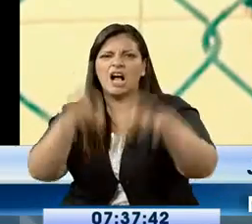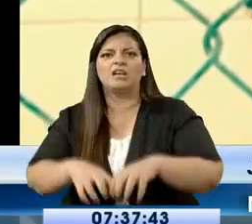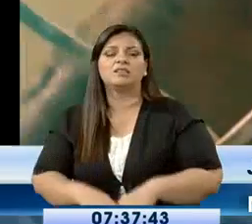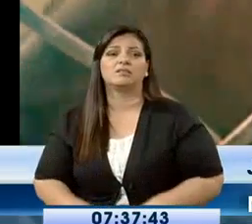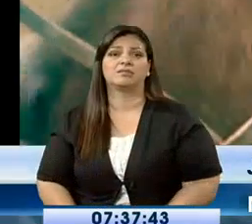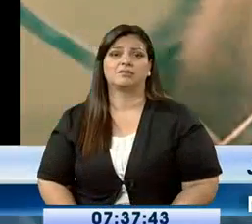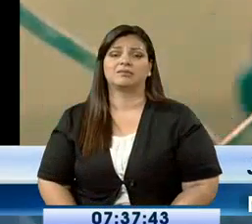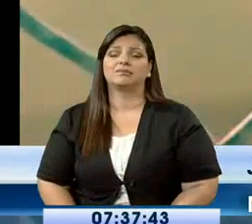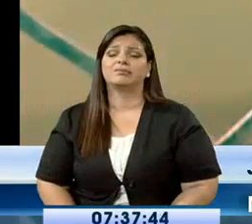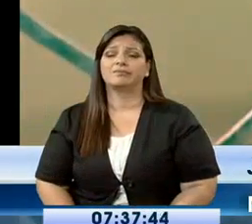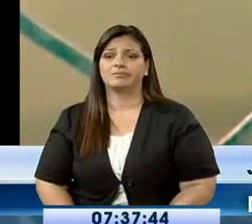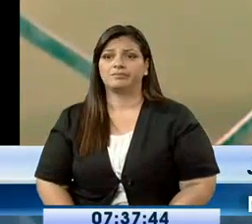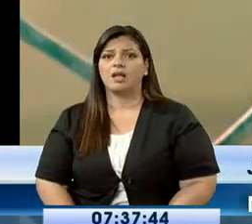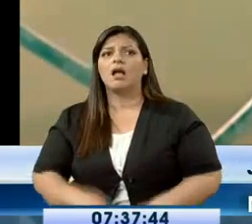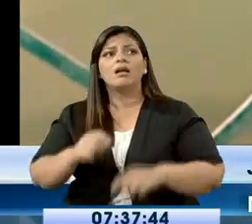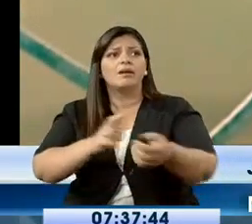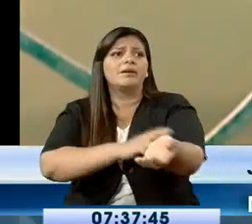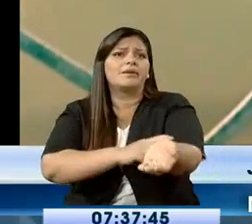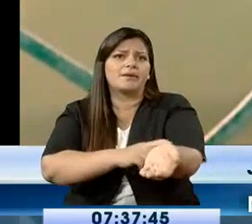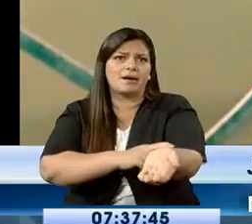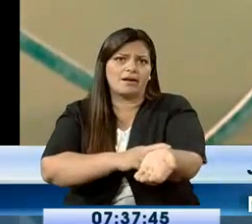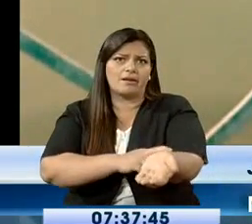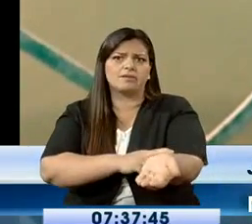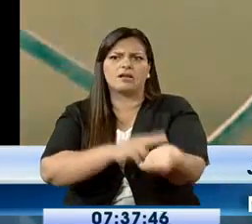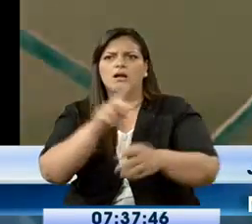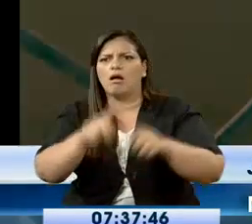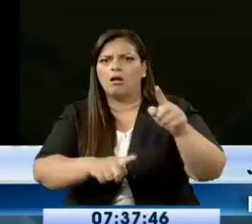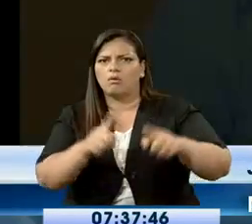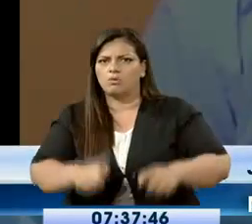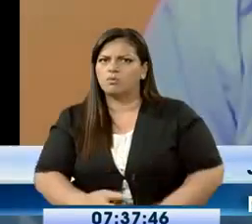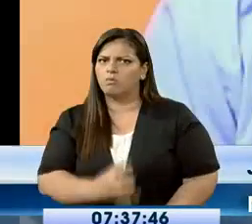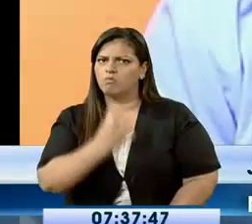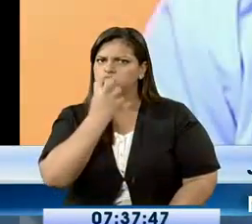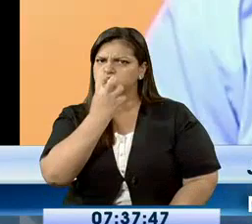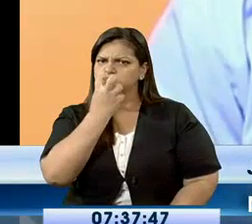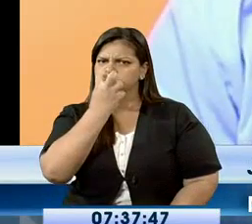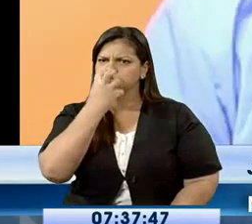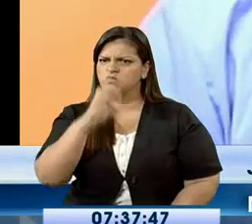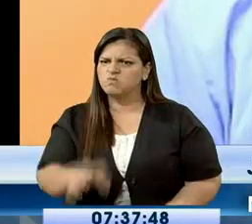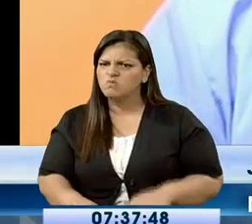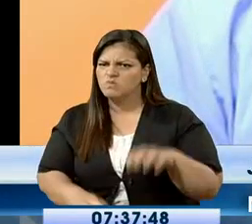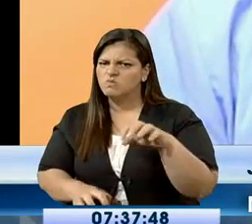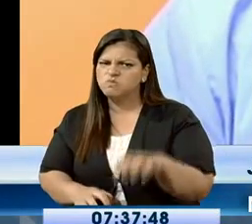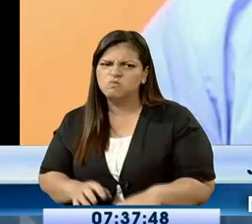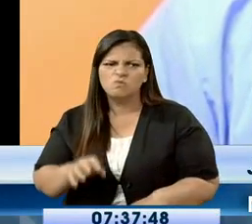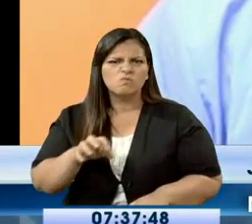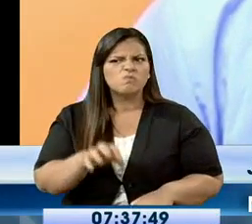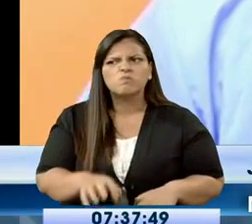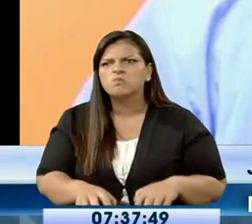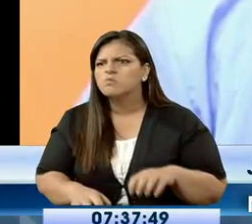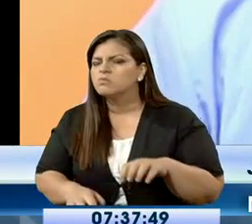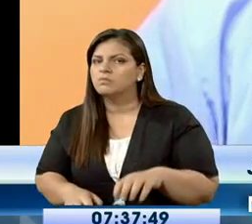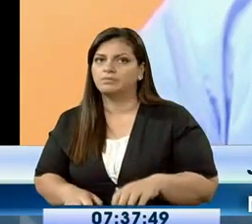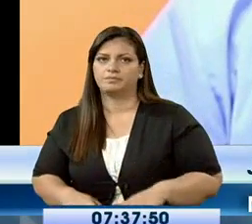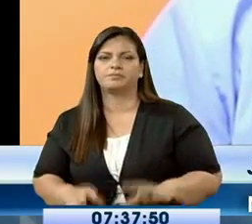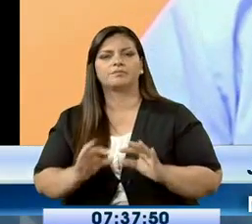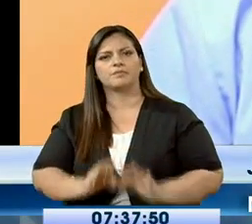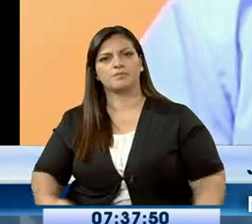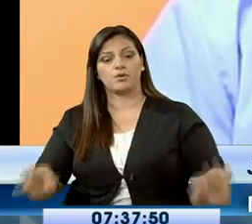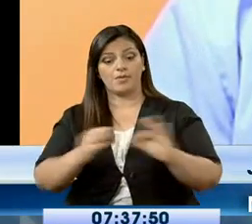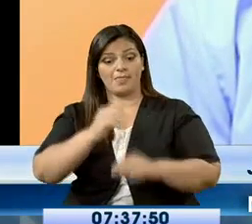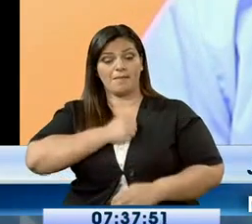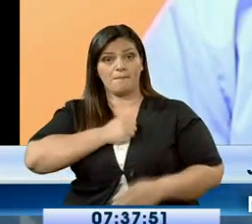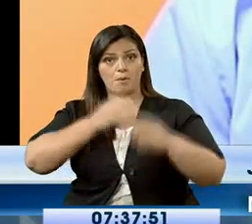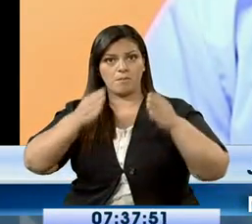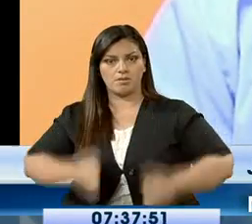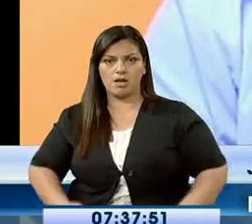tener una conducta más agresiva. Pero esas conductas deben ser reforzadas siempre por el propietario. Es el propietario el que lo